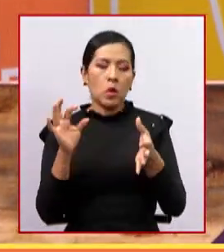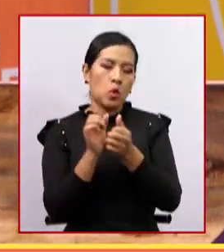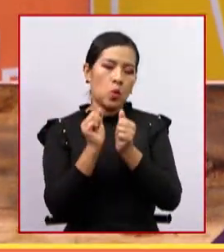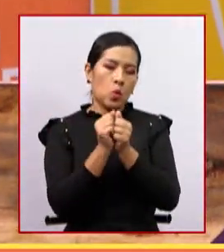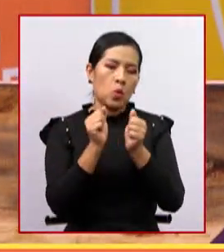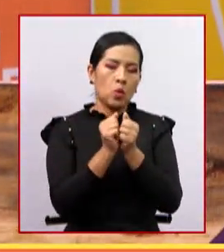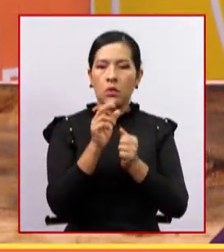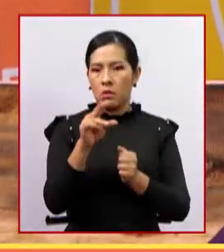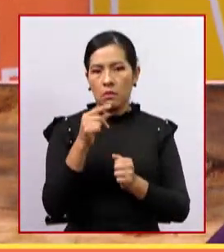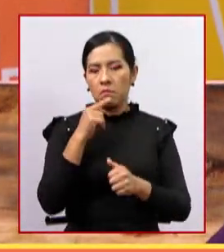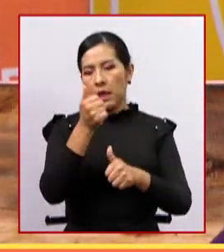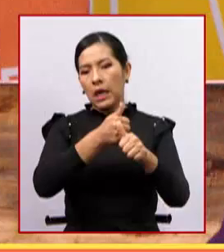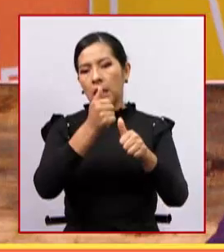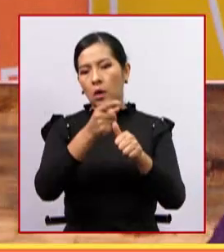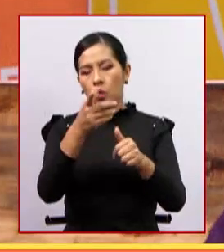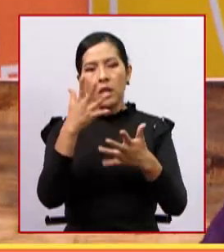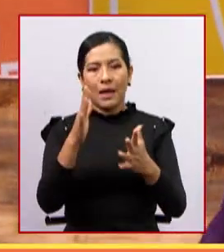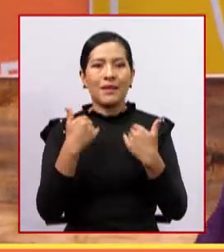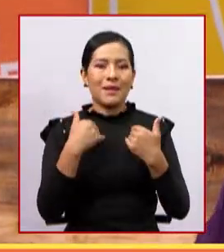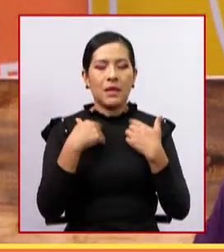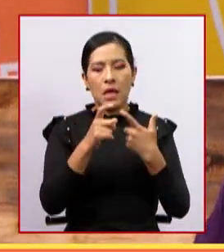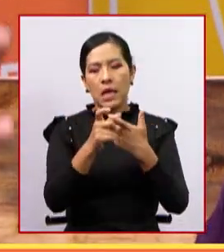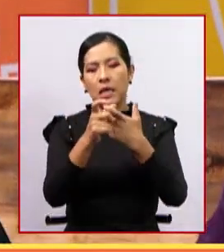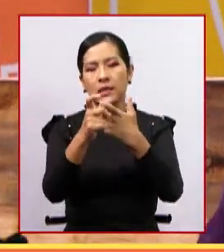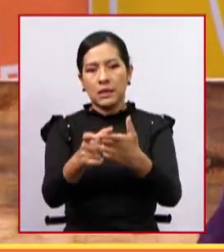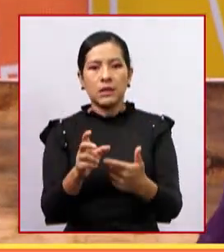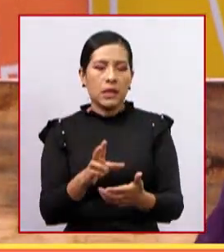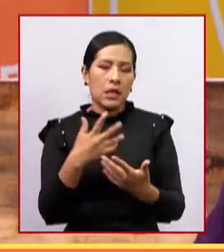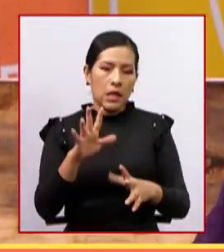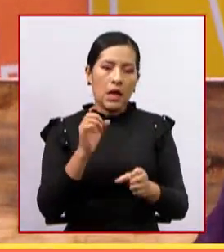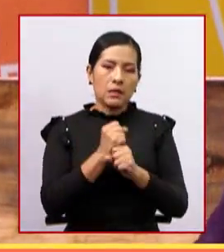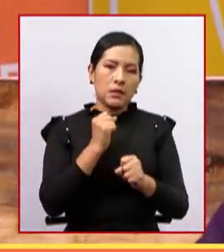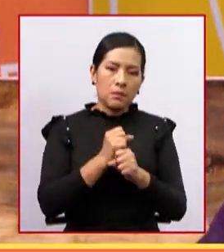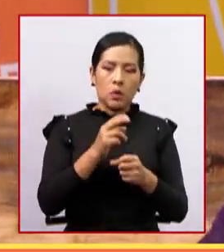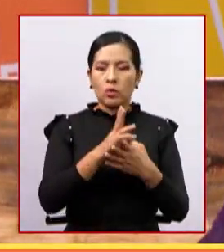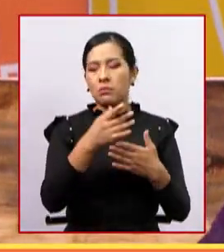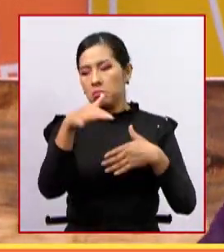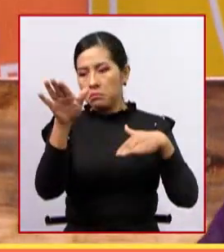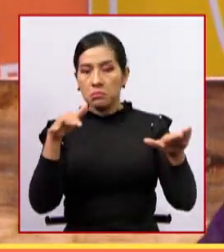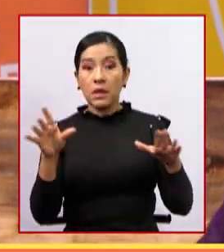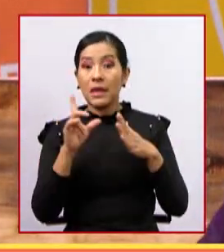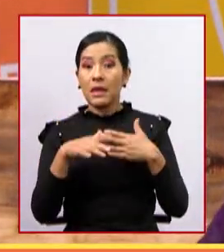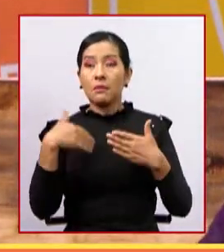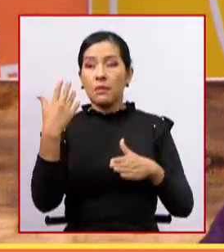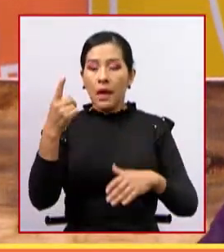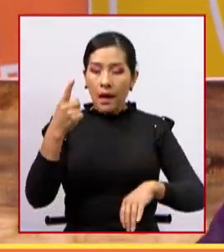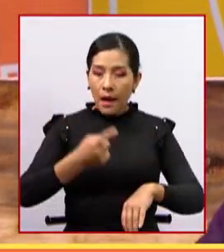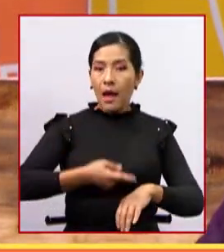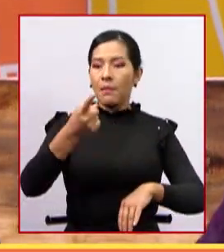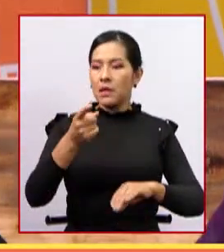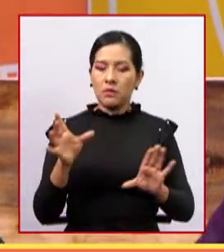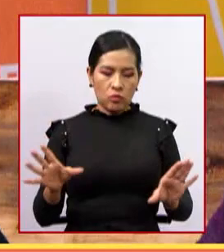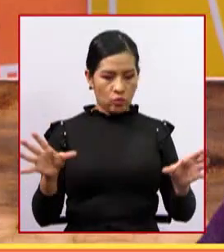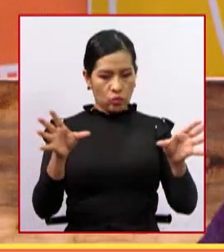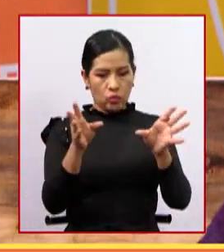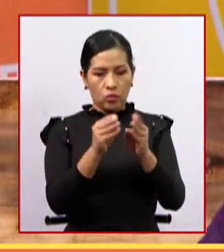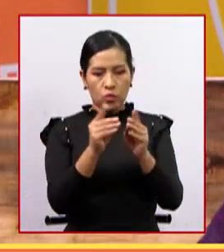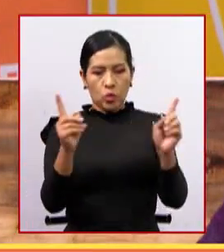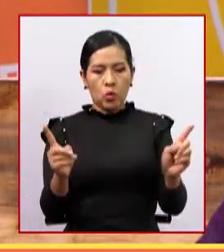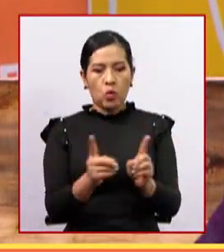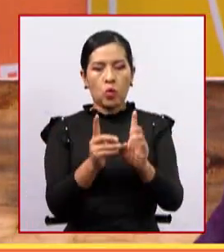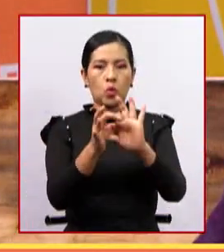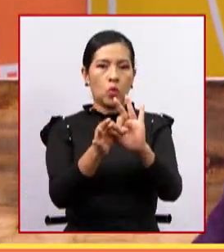juntas, ¿no? O sea, cada una sigue como su carrera y se juntan para ciertas cosas, para ciertos momentos. Entonces, ¿cómo